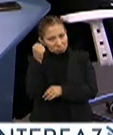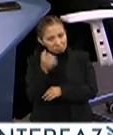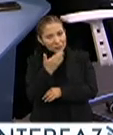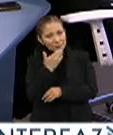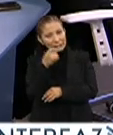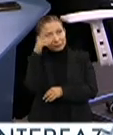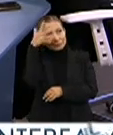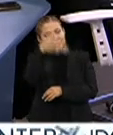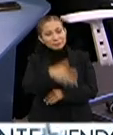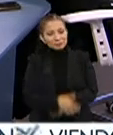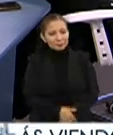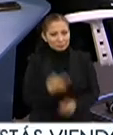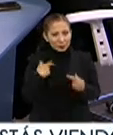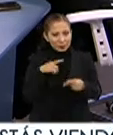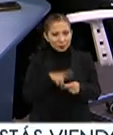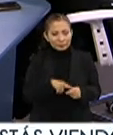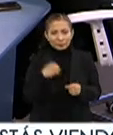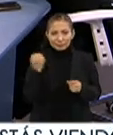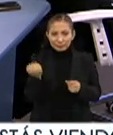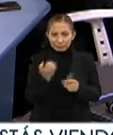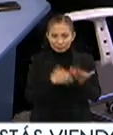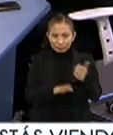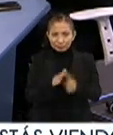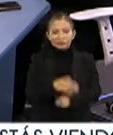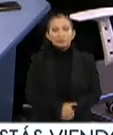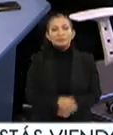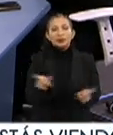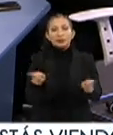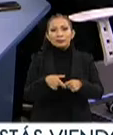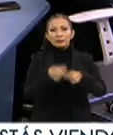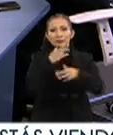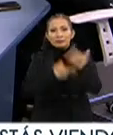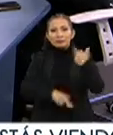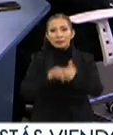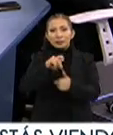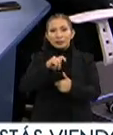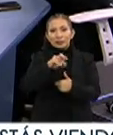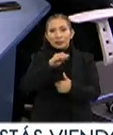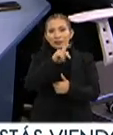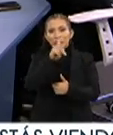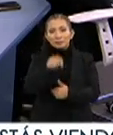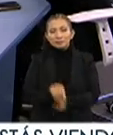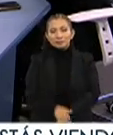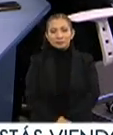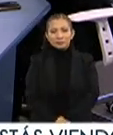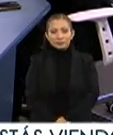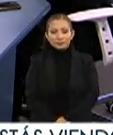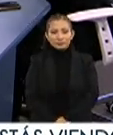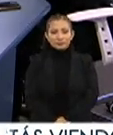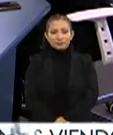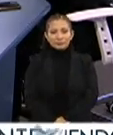mejor en tu futuro académico y personal. Mucho éxito. Gracias. Vamos a una breve pausa, regresamos. Esto es Interfaz.